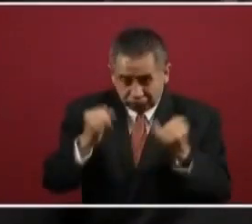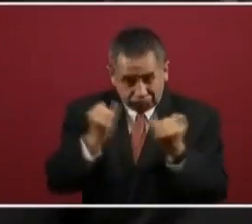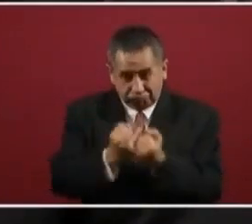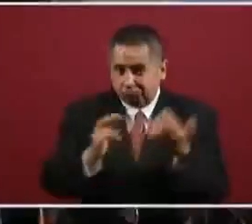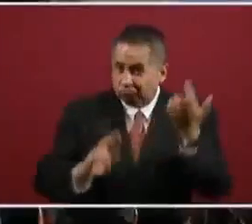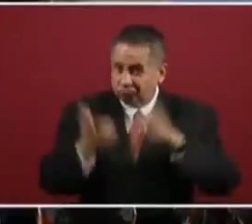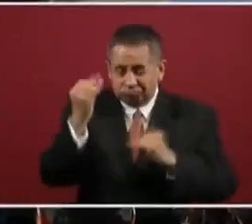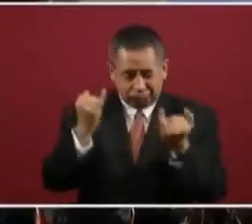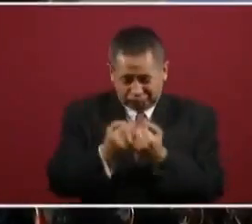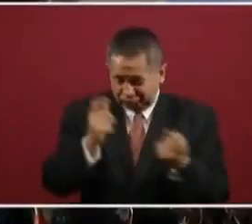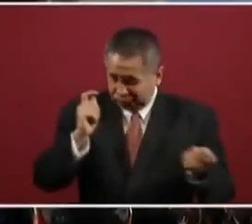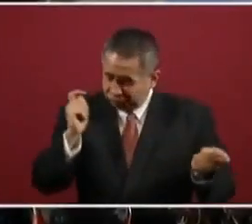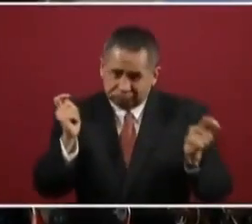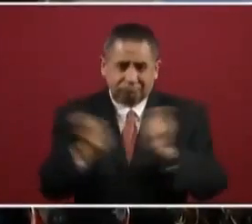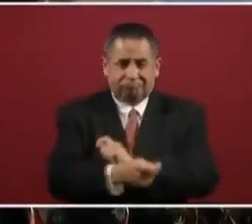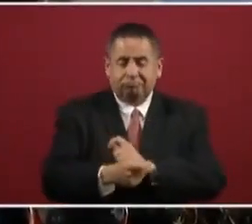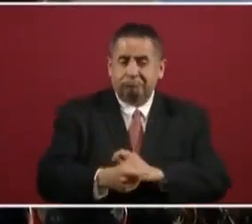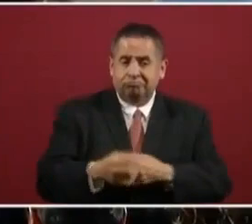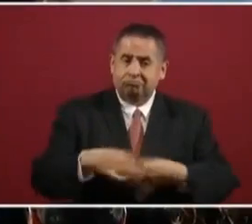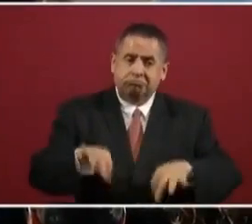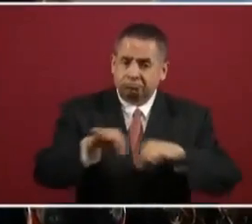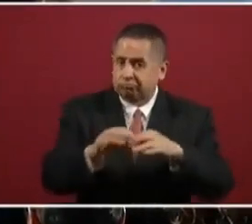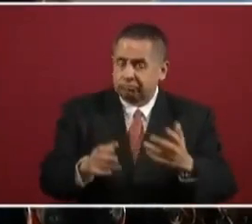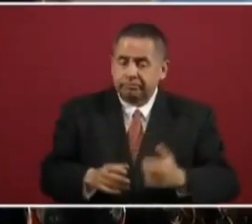la revolución